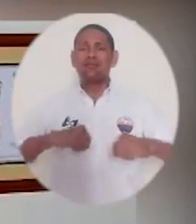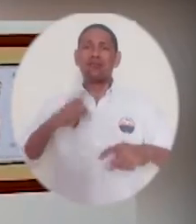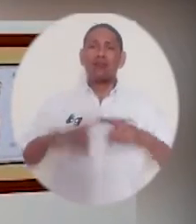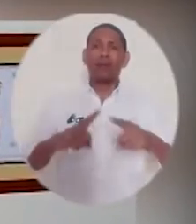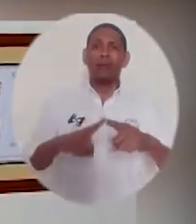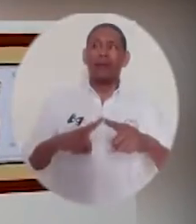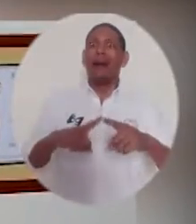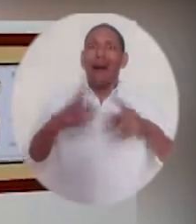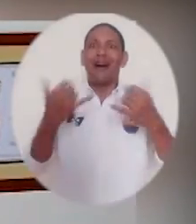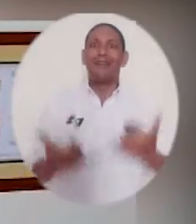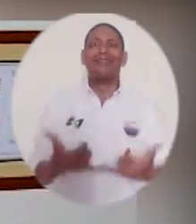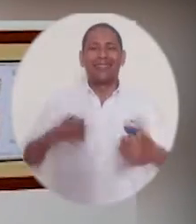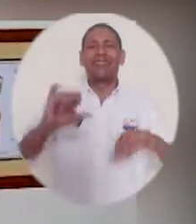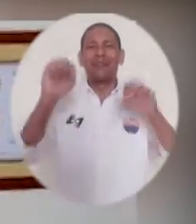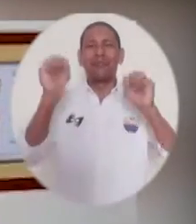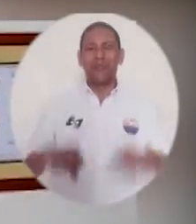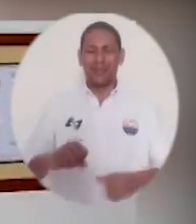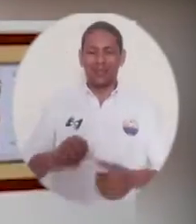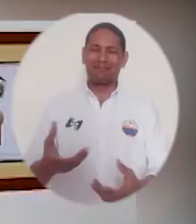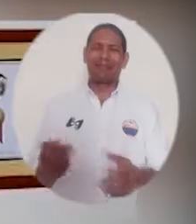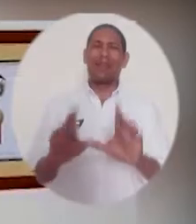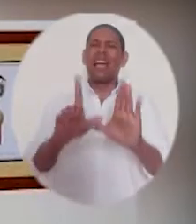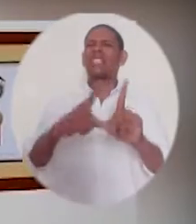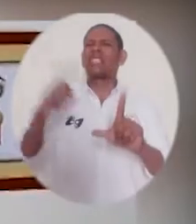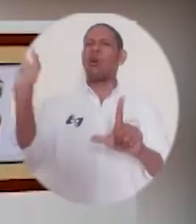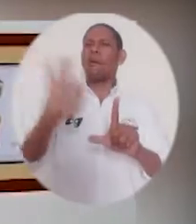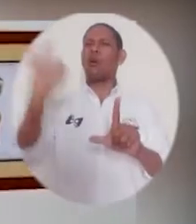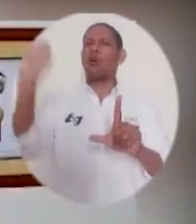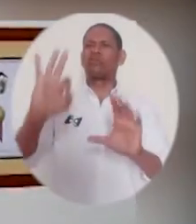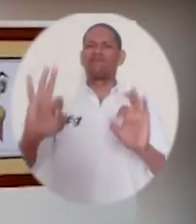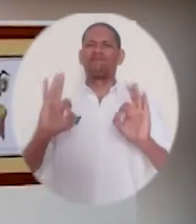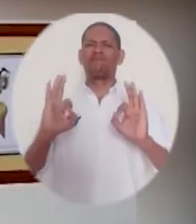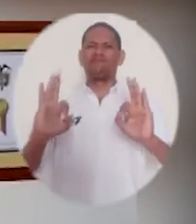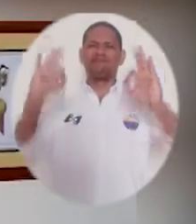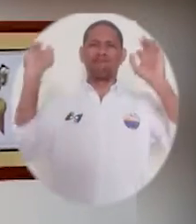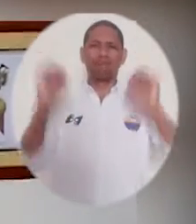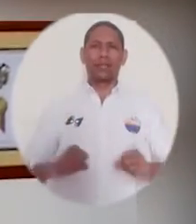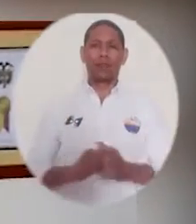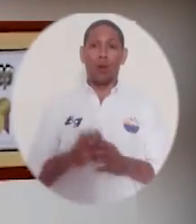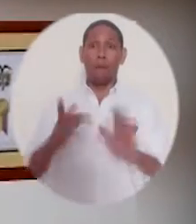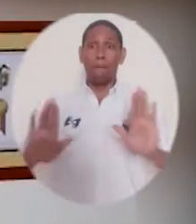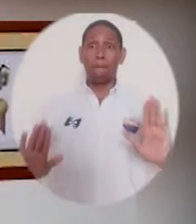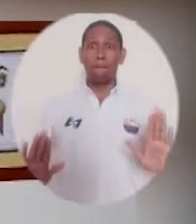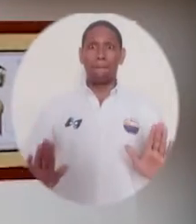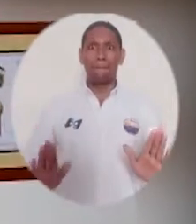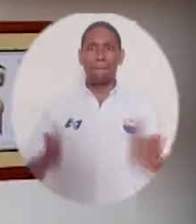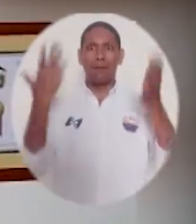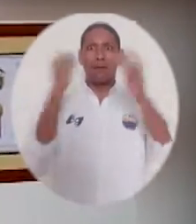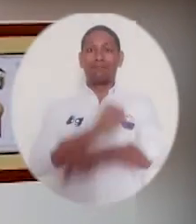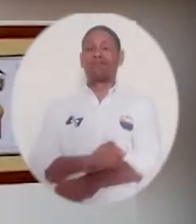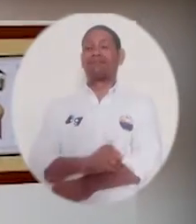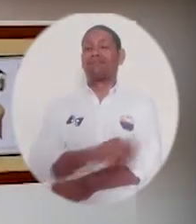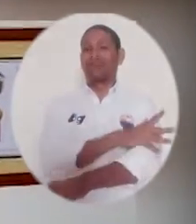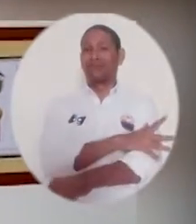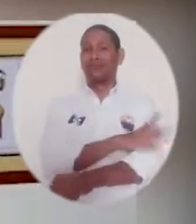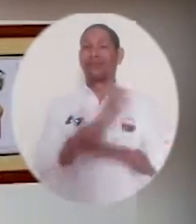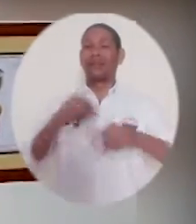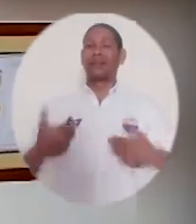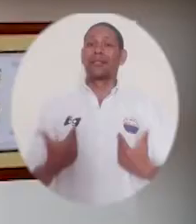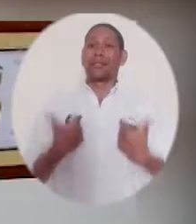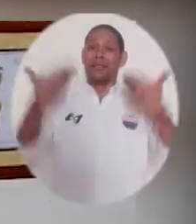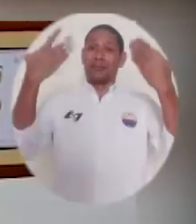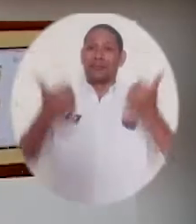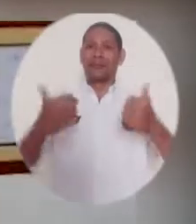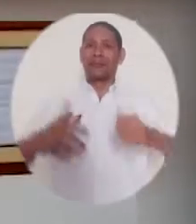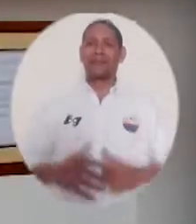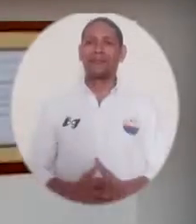mis actividades. Pero ahora, con esto, puedo cumplir el 100% con mis actividades y tener un mejoramiento a lo emocional y a lo físico